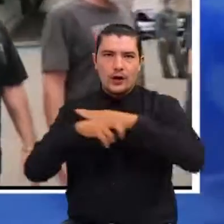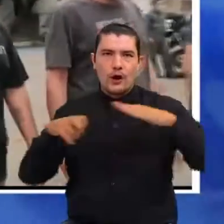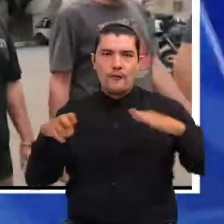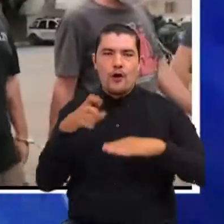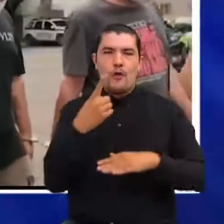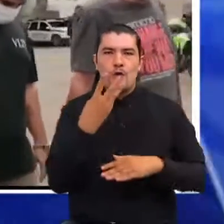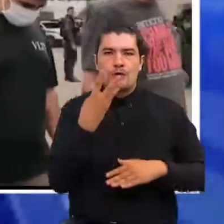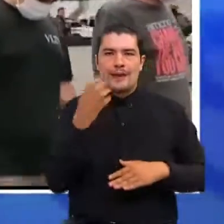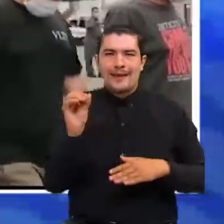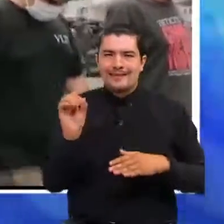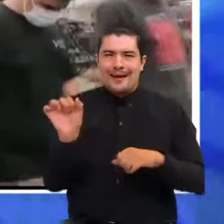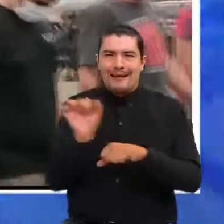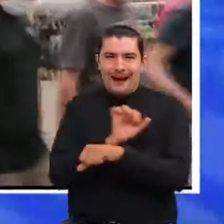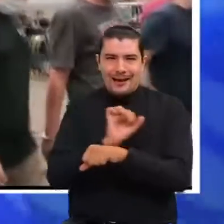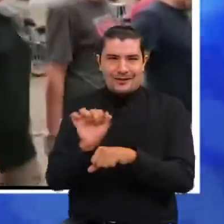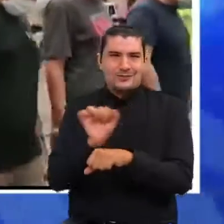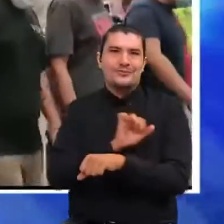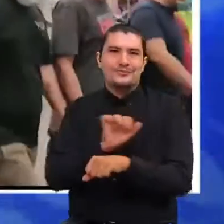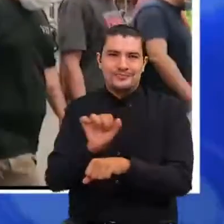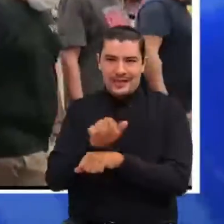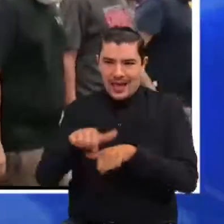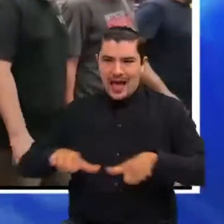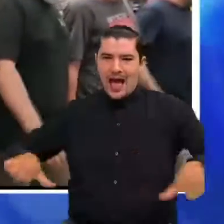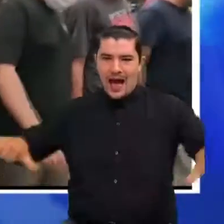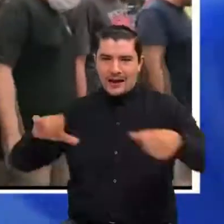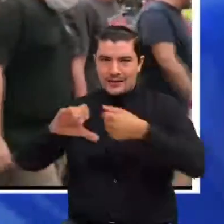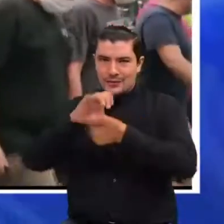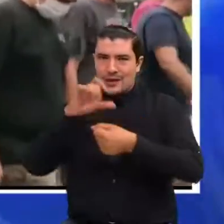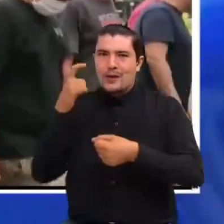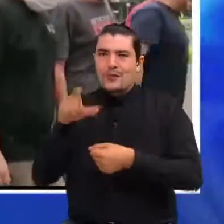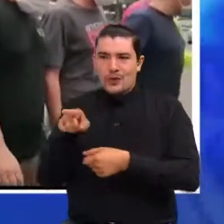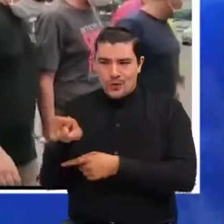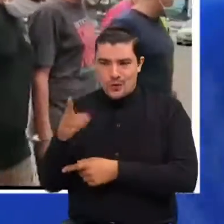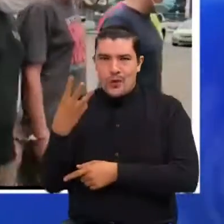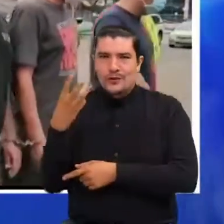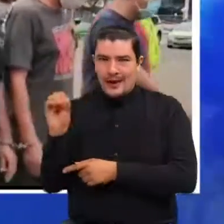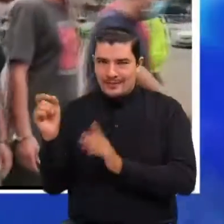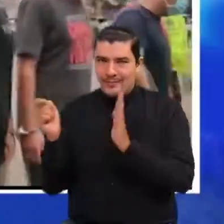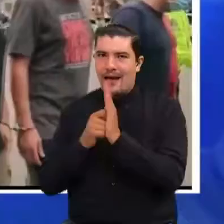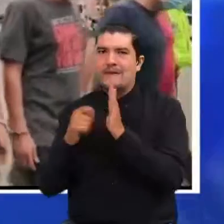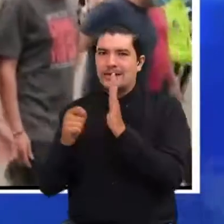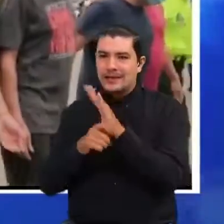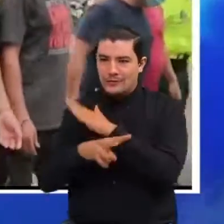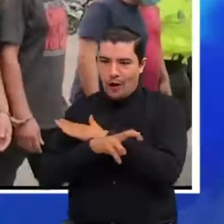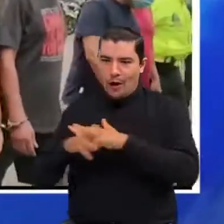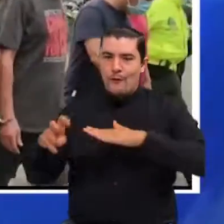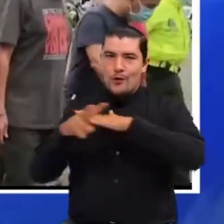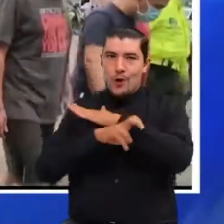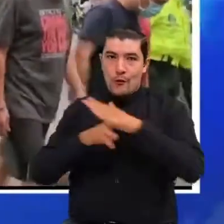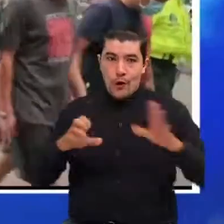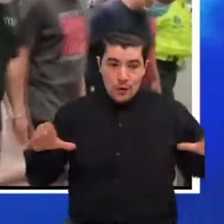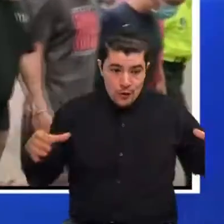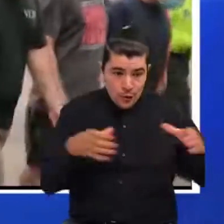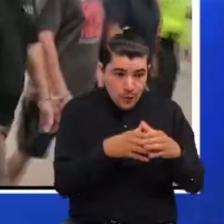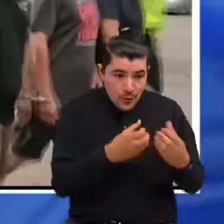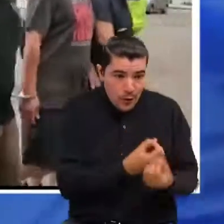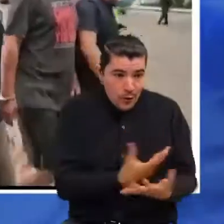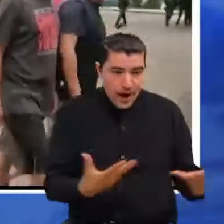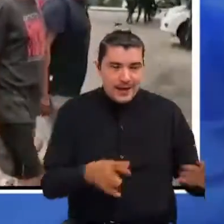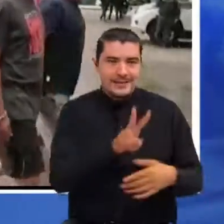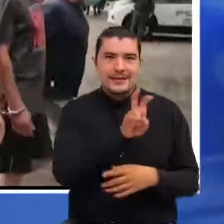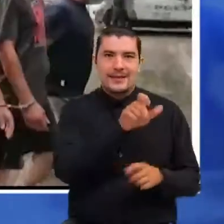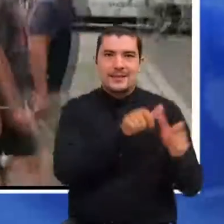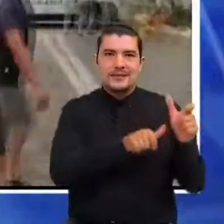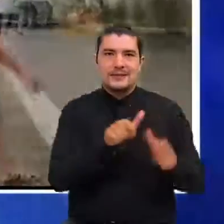hechos delictivos habrían hecho en el área metropolitana de Cúcuta. 7 fueron los capturados. Este grupo